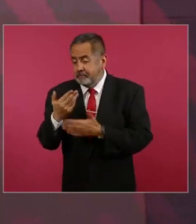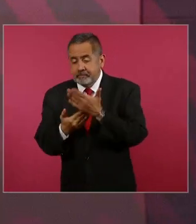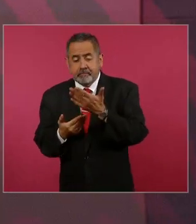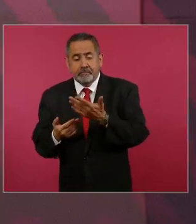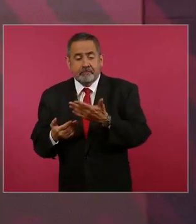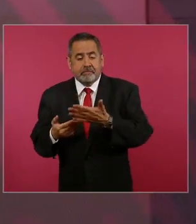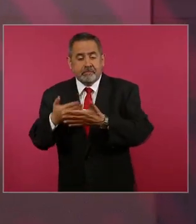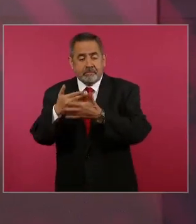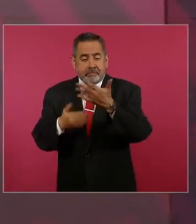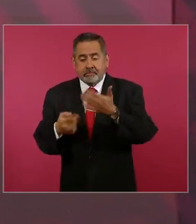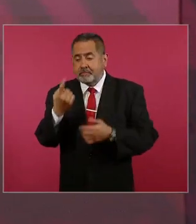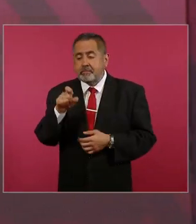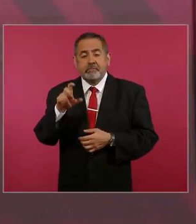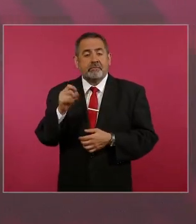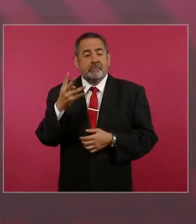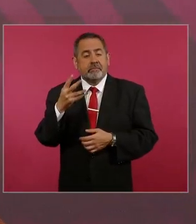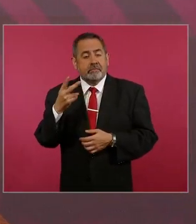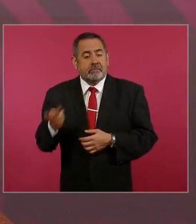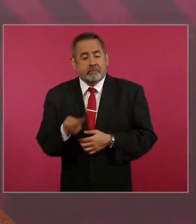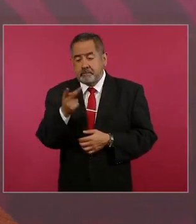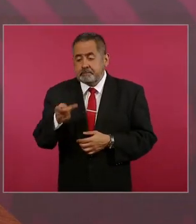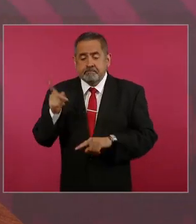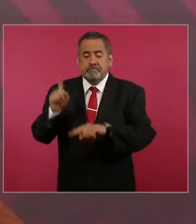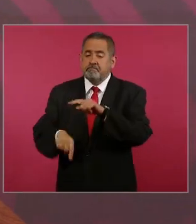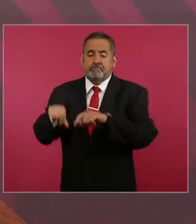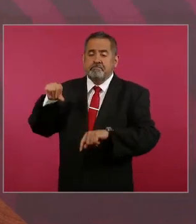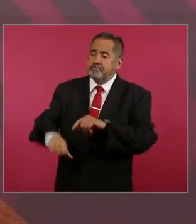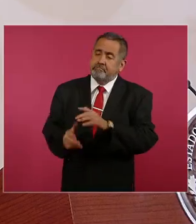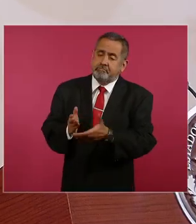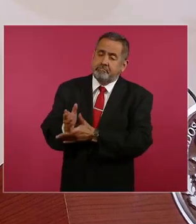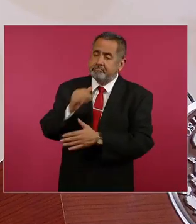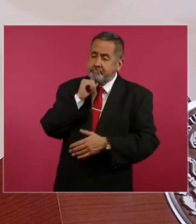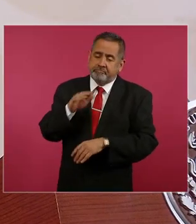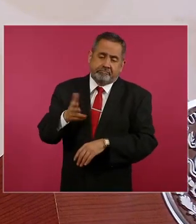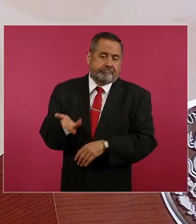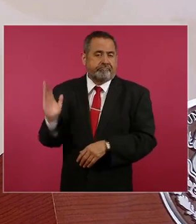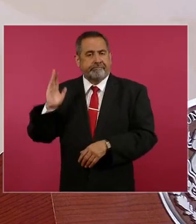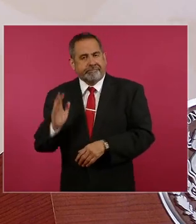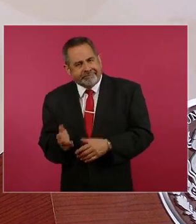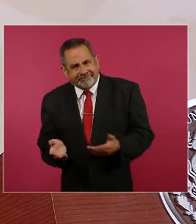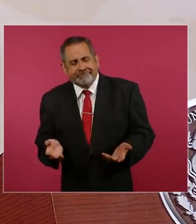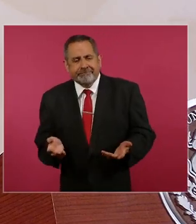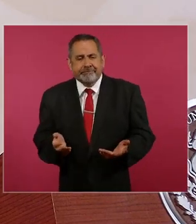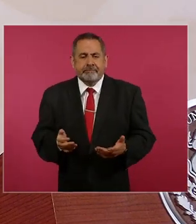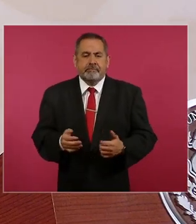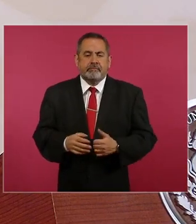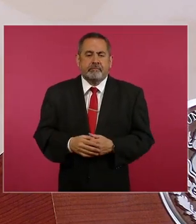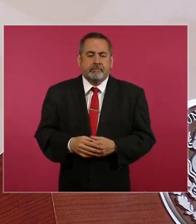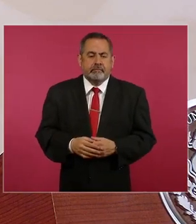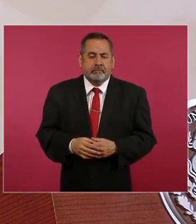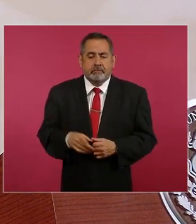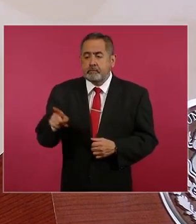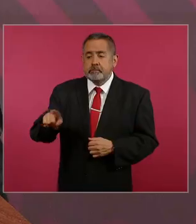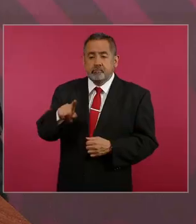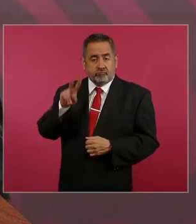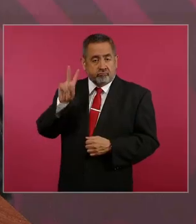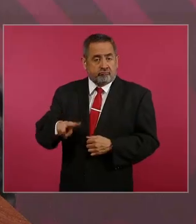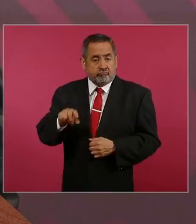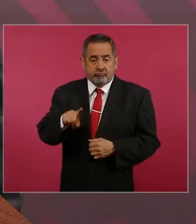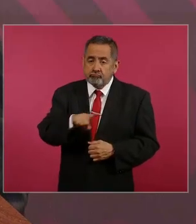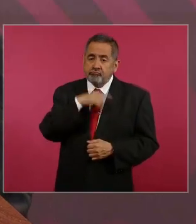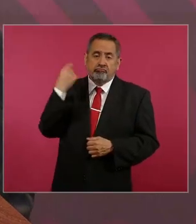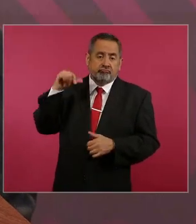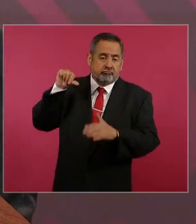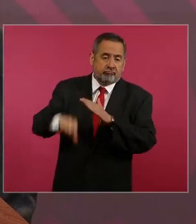contestaba bien 124 ya no entraba entonces no es que reprobaran el examen